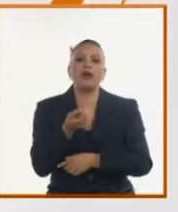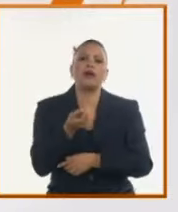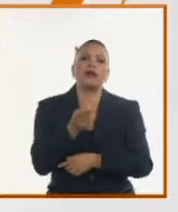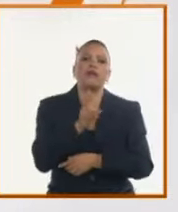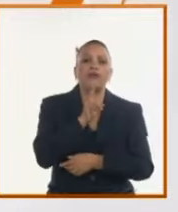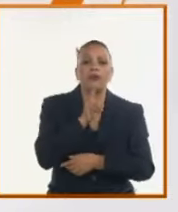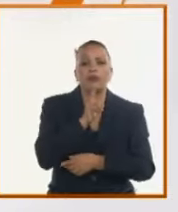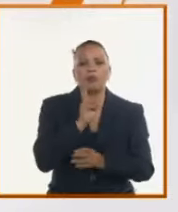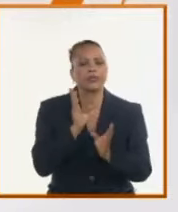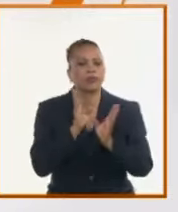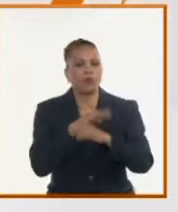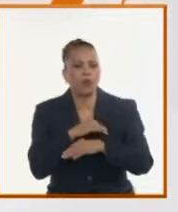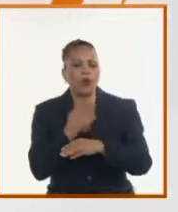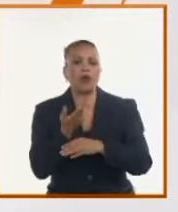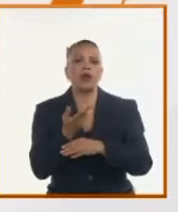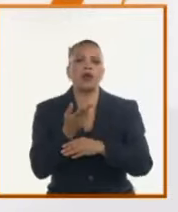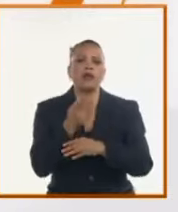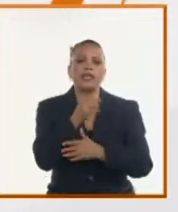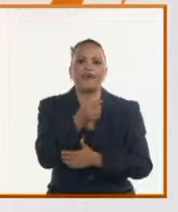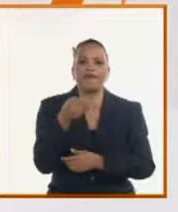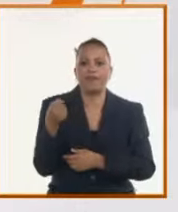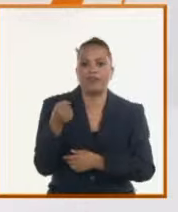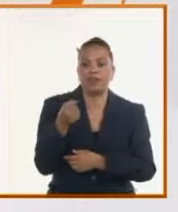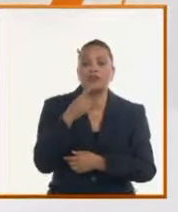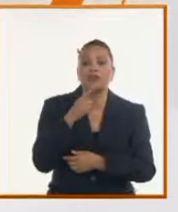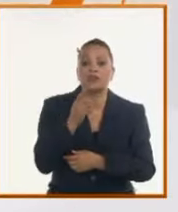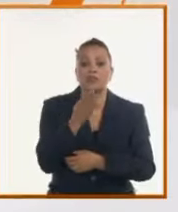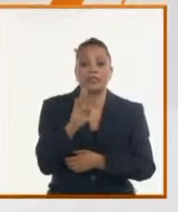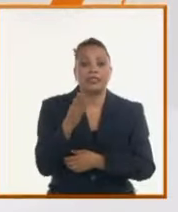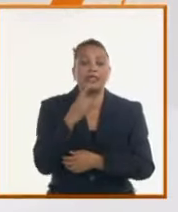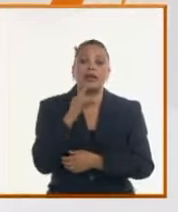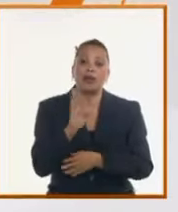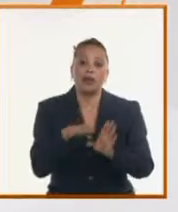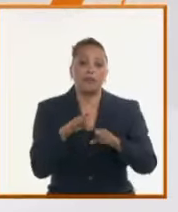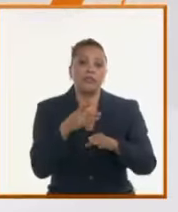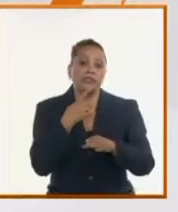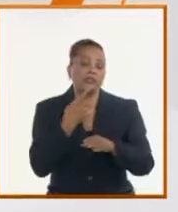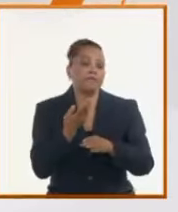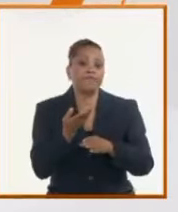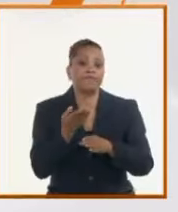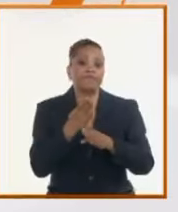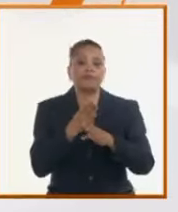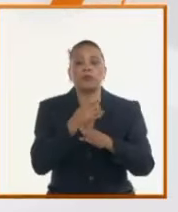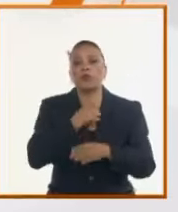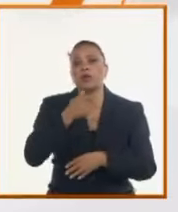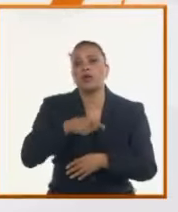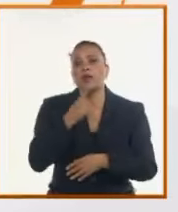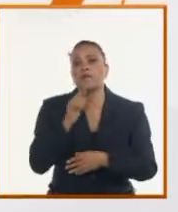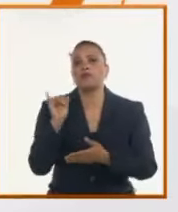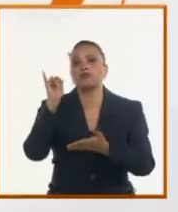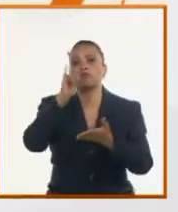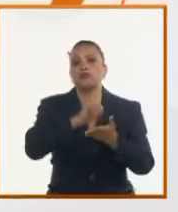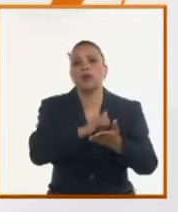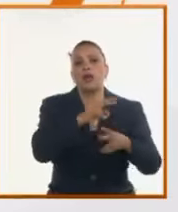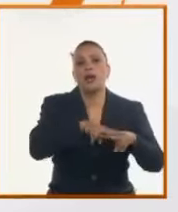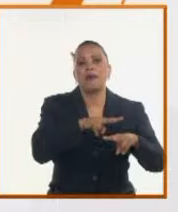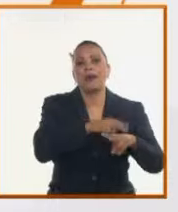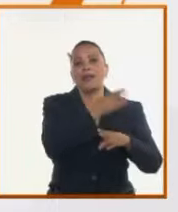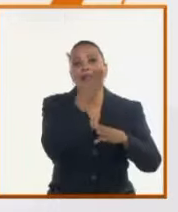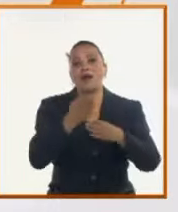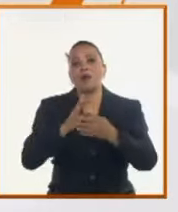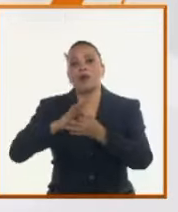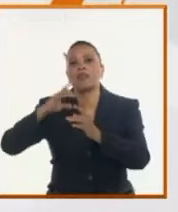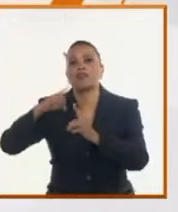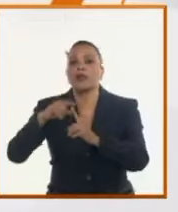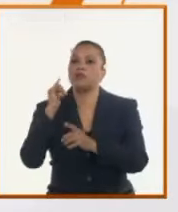agua los refrigerio que hay veces que es nulo y un viaje por ejemplo aana guantánamo Óigame es un